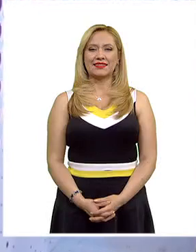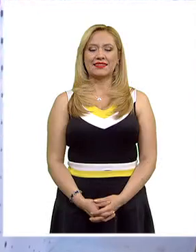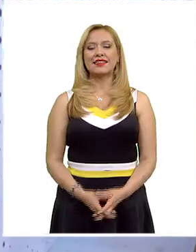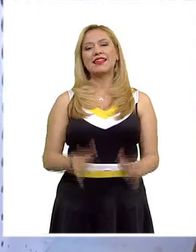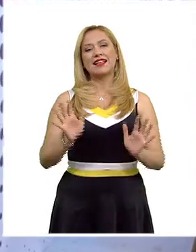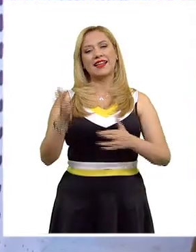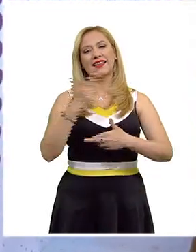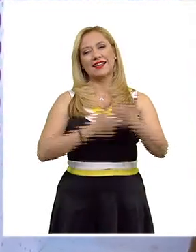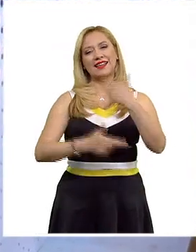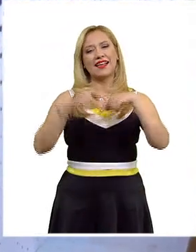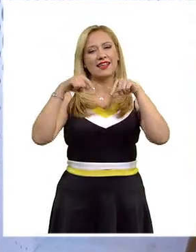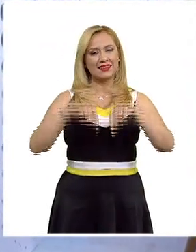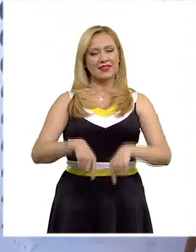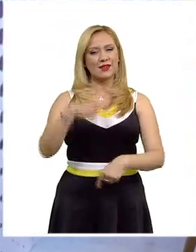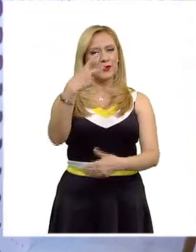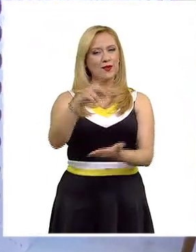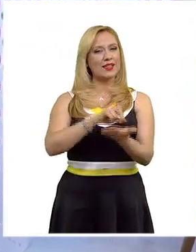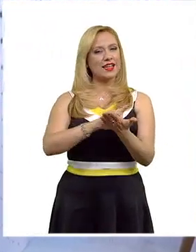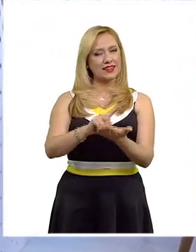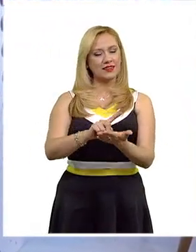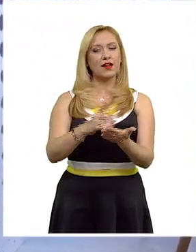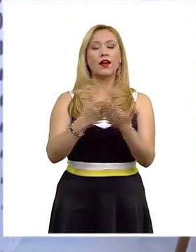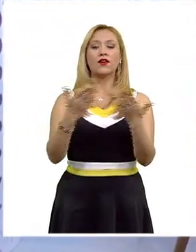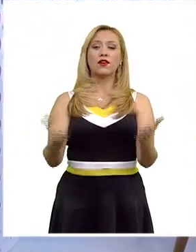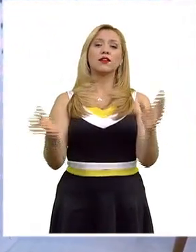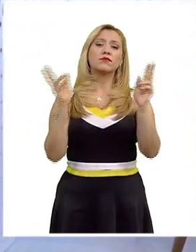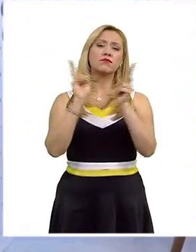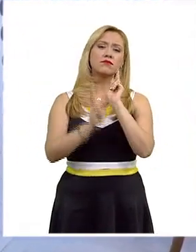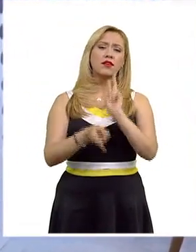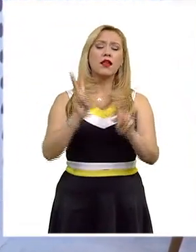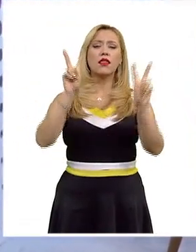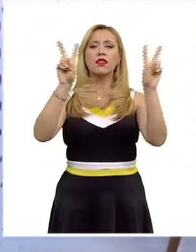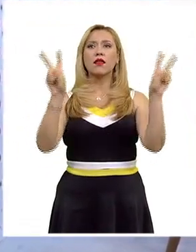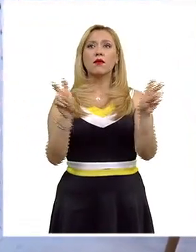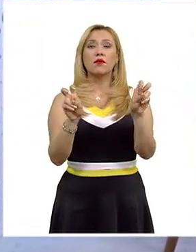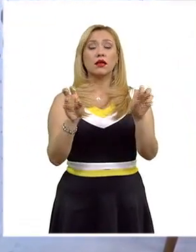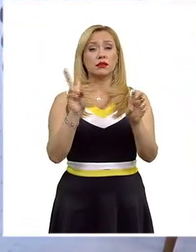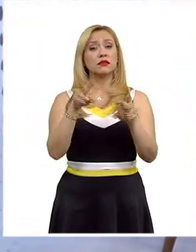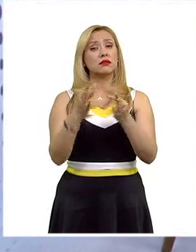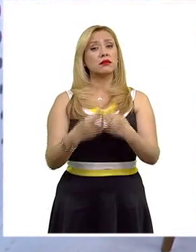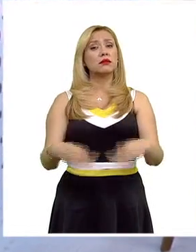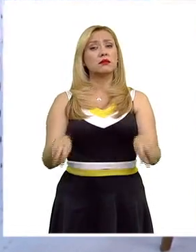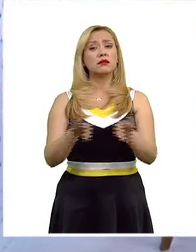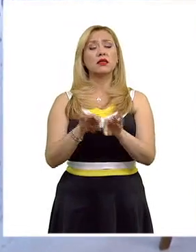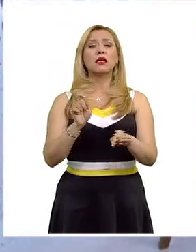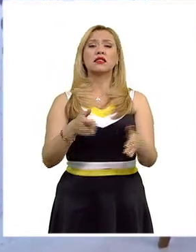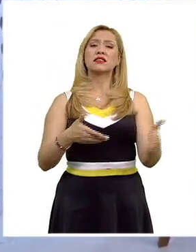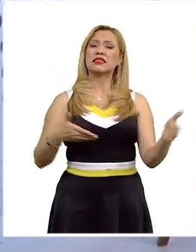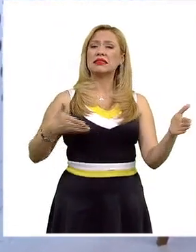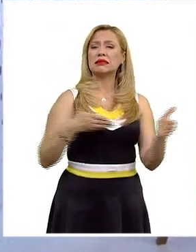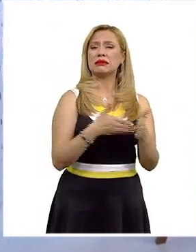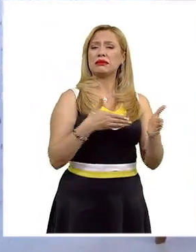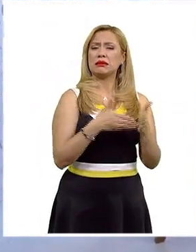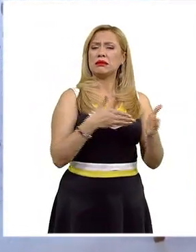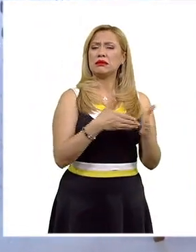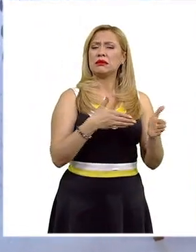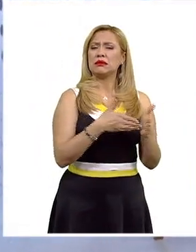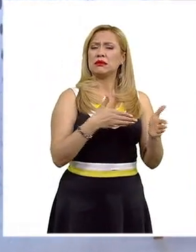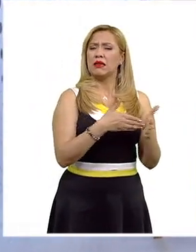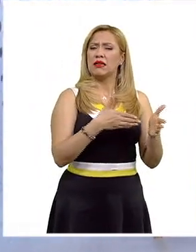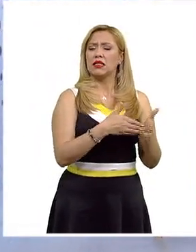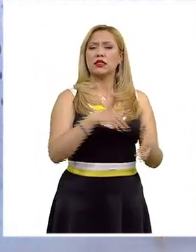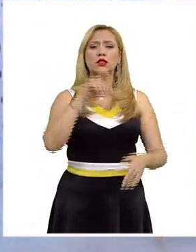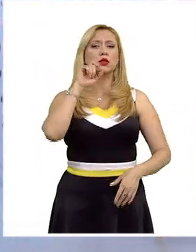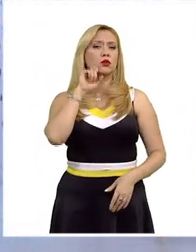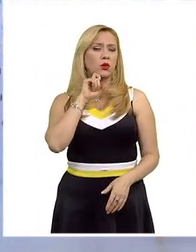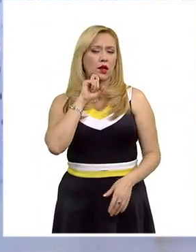Ya estamos de regreso en su programa Tus Derechos. Estamos conversando sobre un tema de mucha relevancia social como es el acoso sexual. Les pido que nos manden